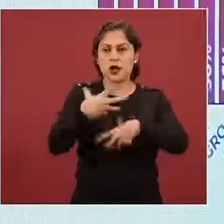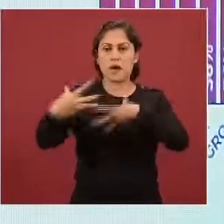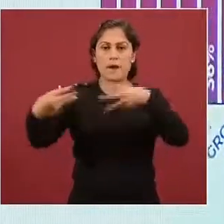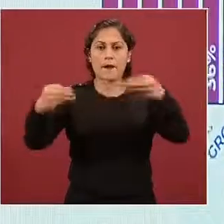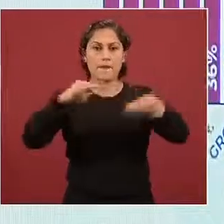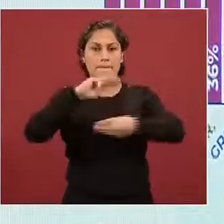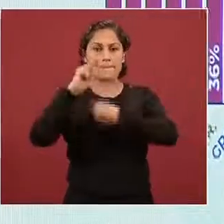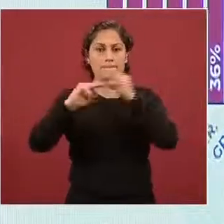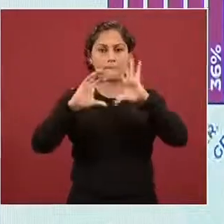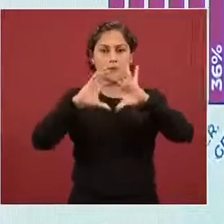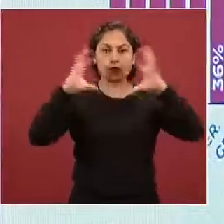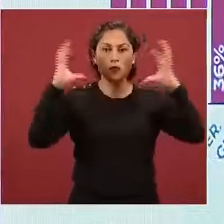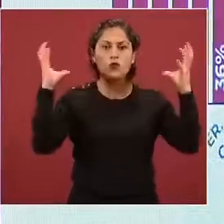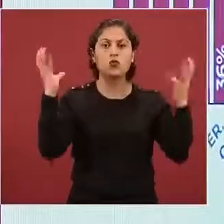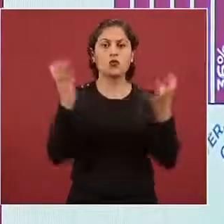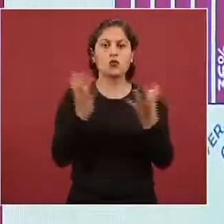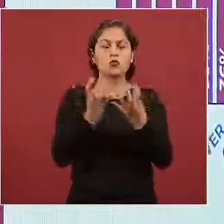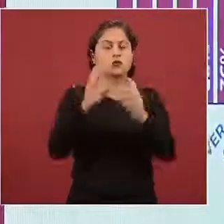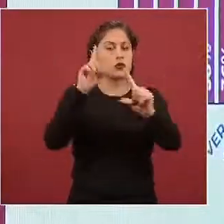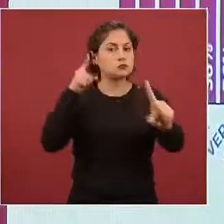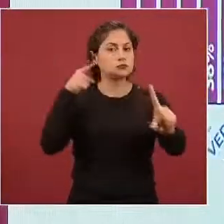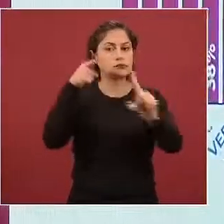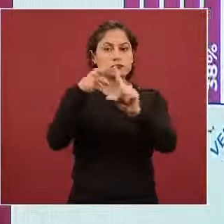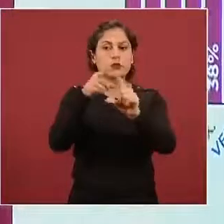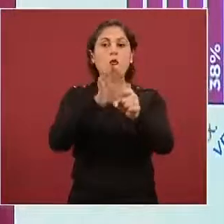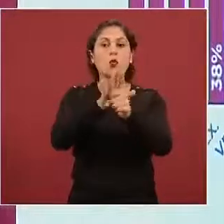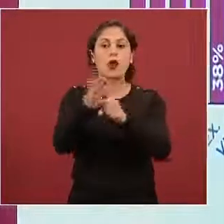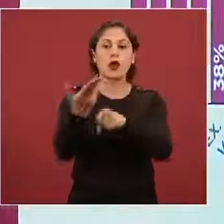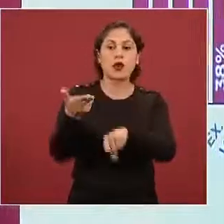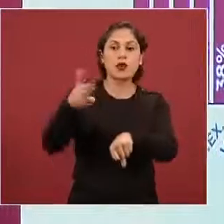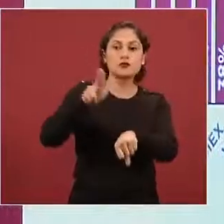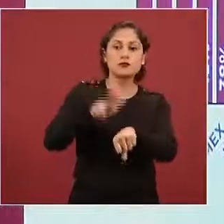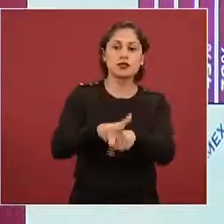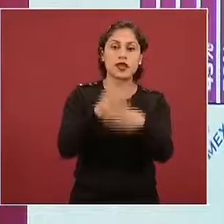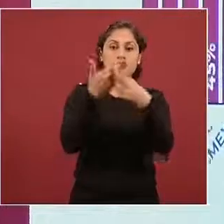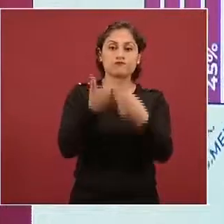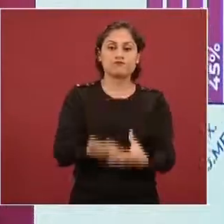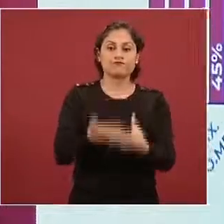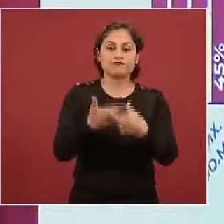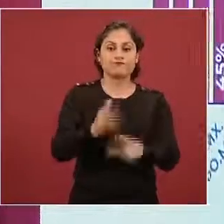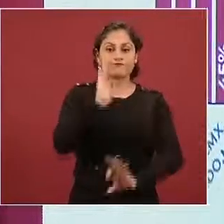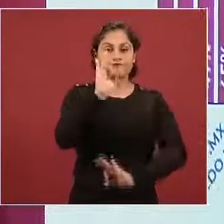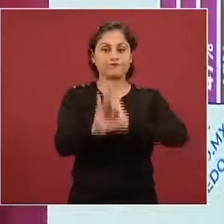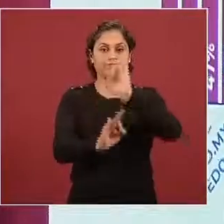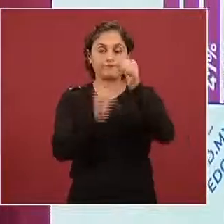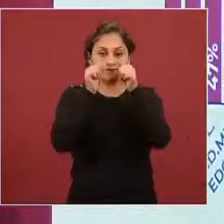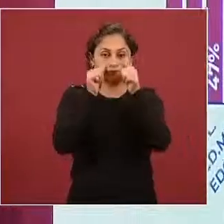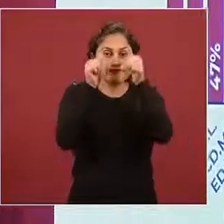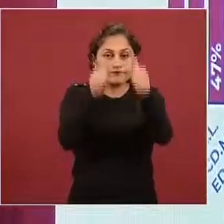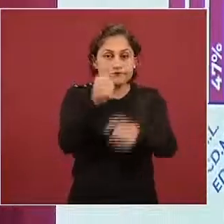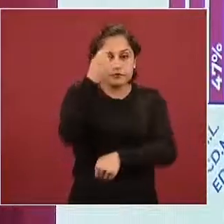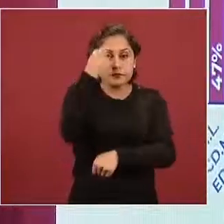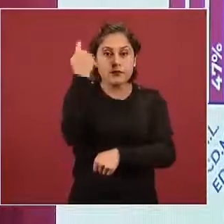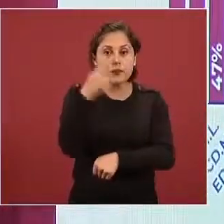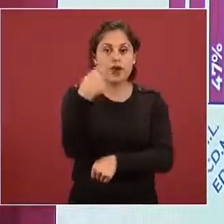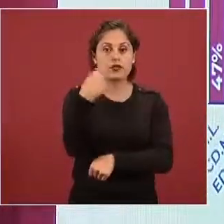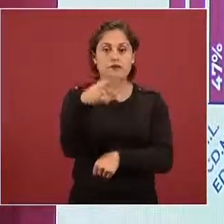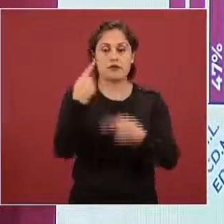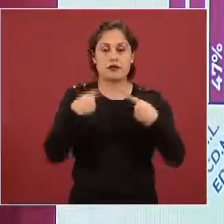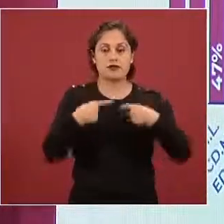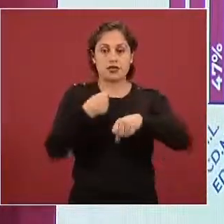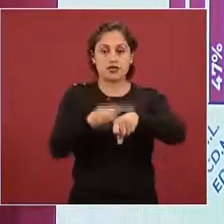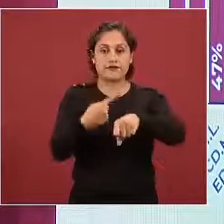debe garantizar que nadie se quede sin la atención para que puedan salvarse las vidas. Y esto es